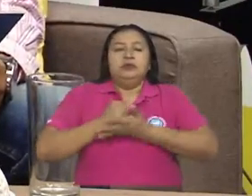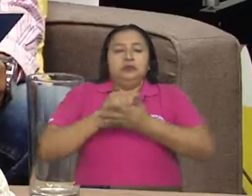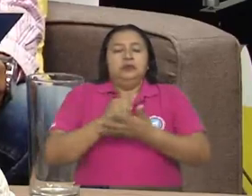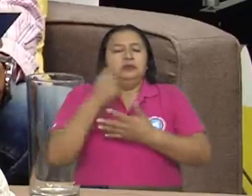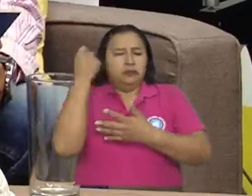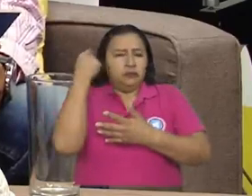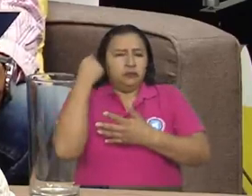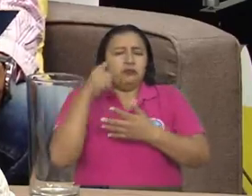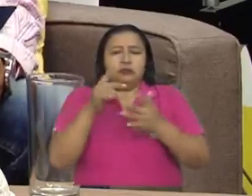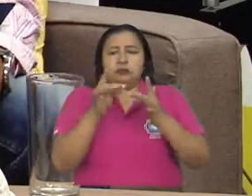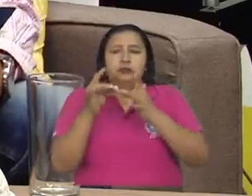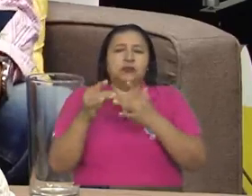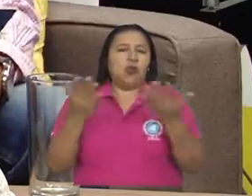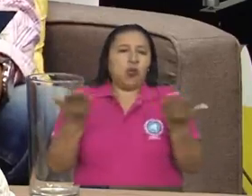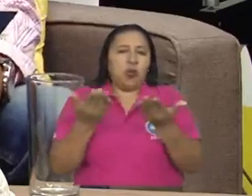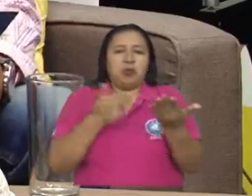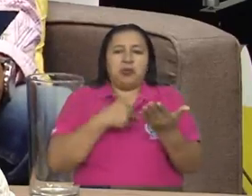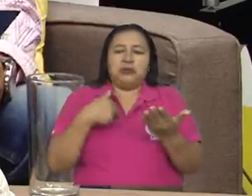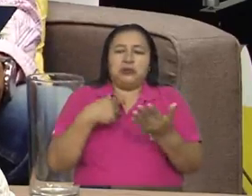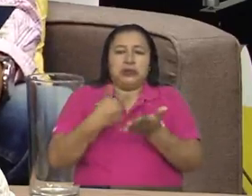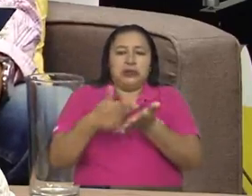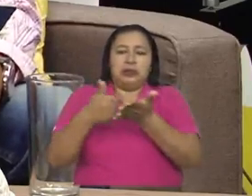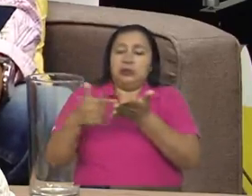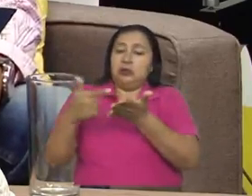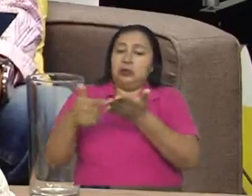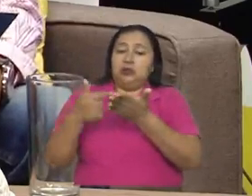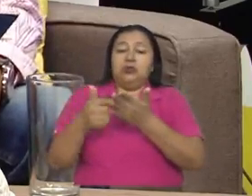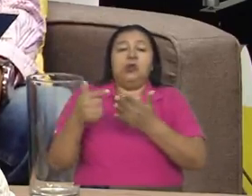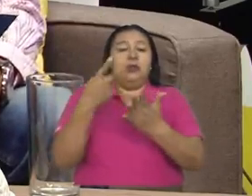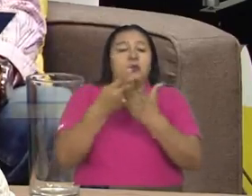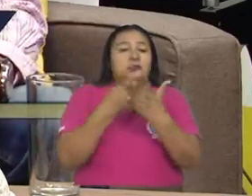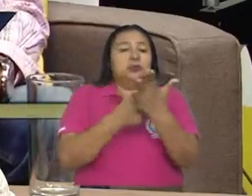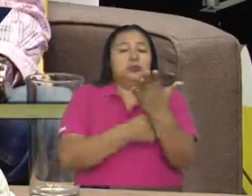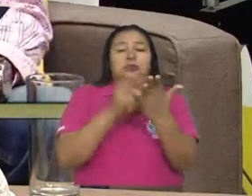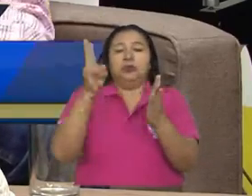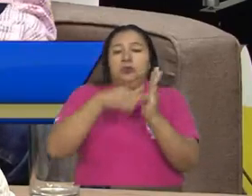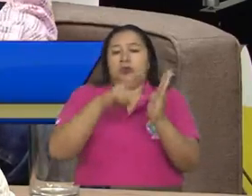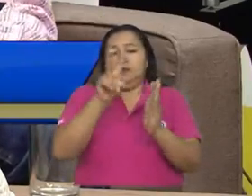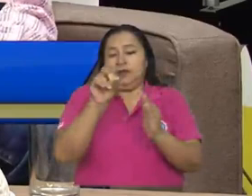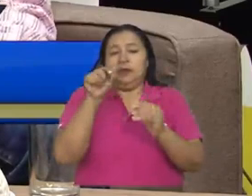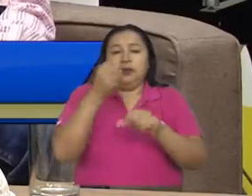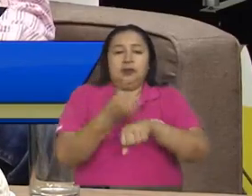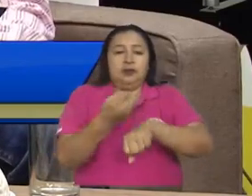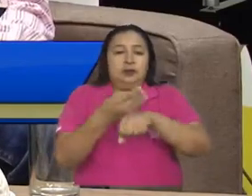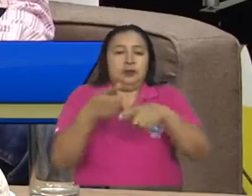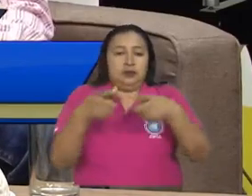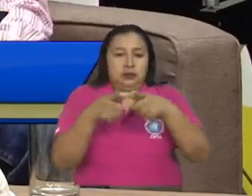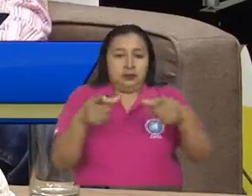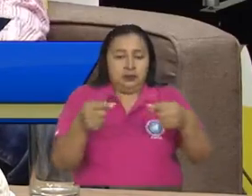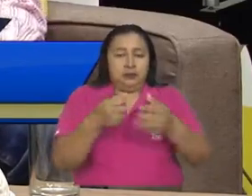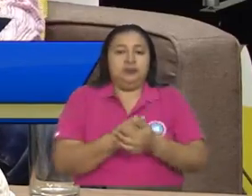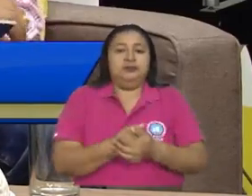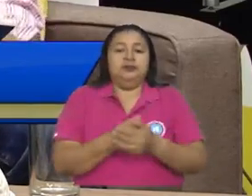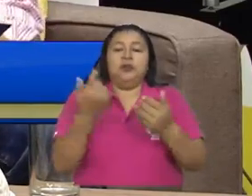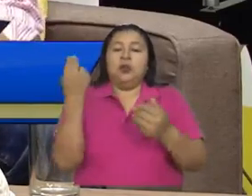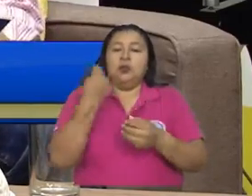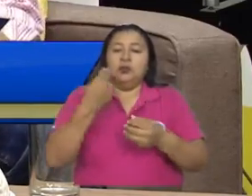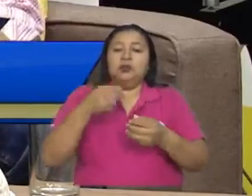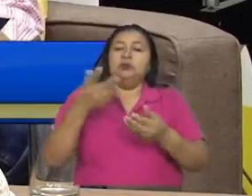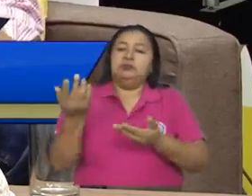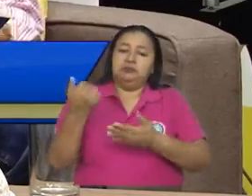entender pues precisamente cómo se ejecutará el presupuesto 2020, específicamente hablando de la Alcaldía de Managua, a través del